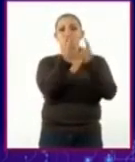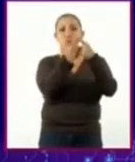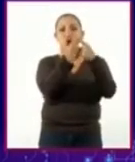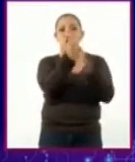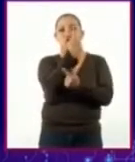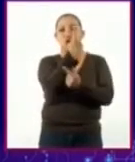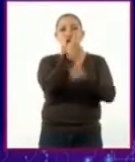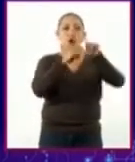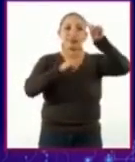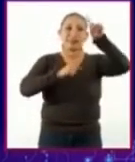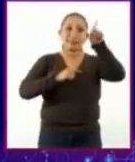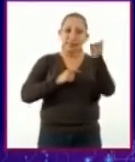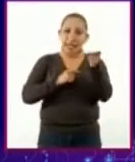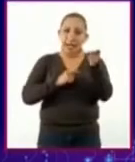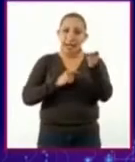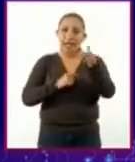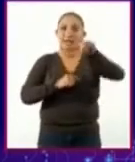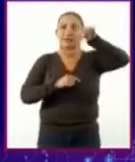por 1